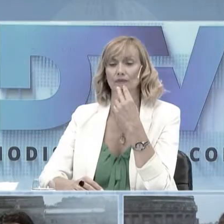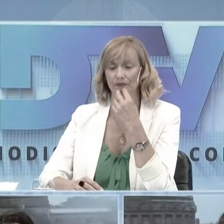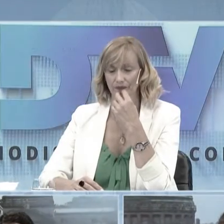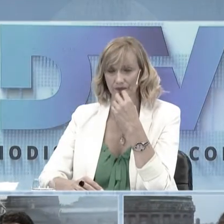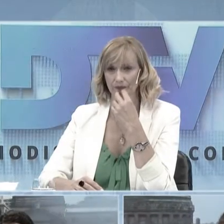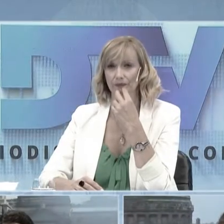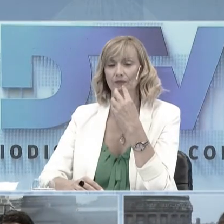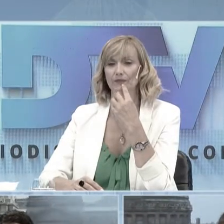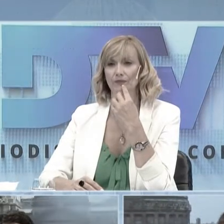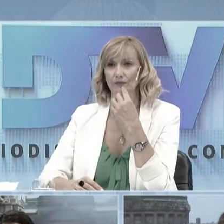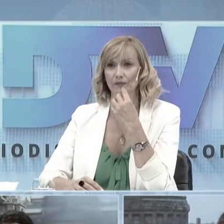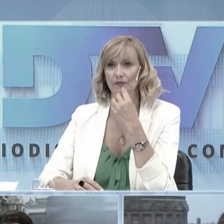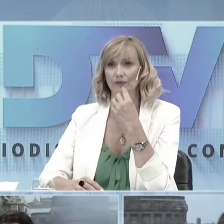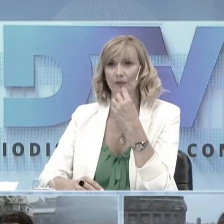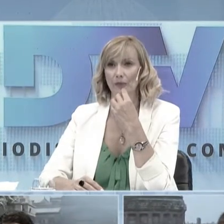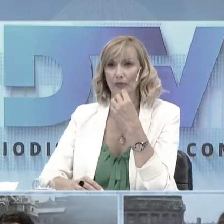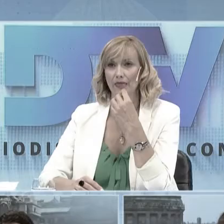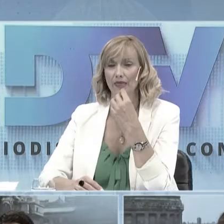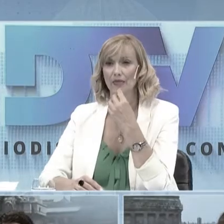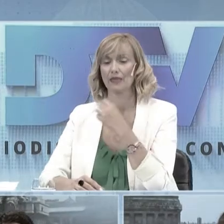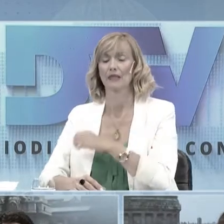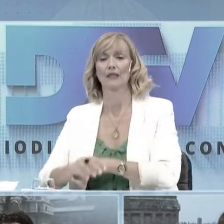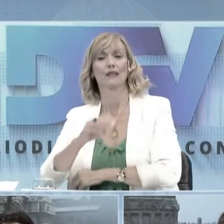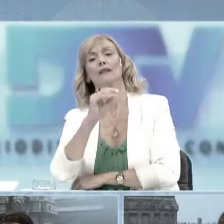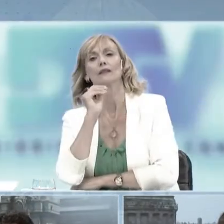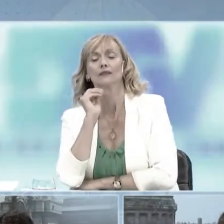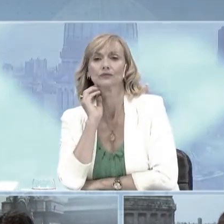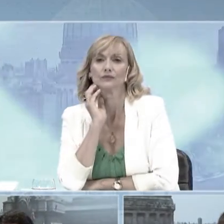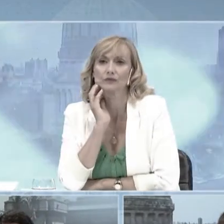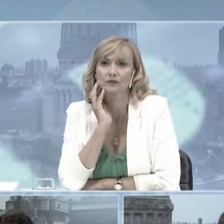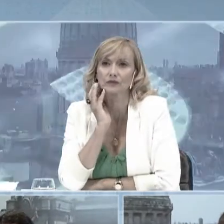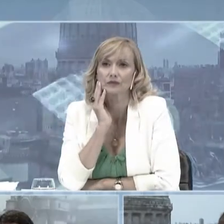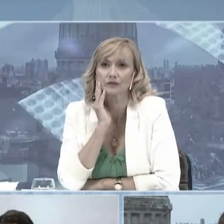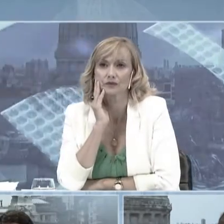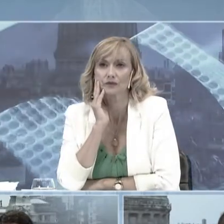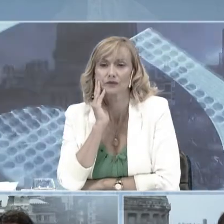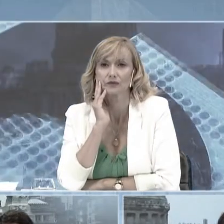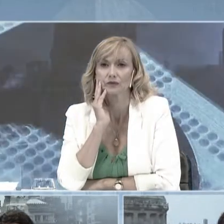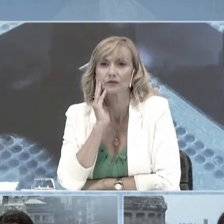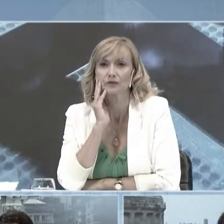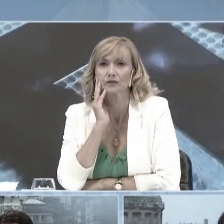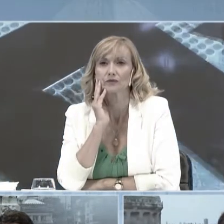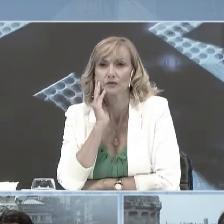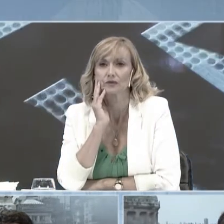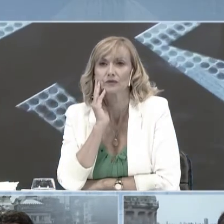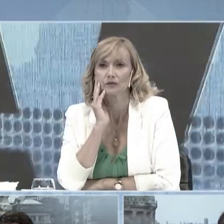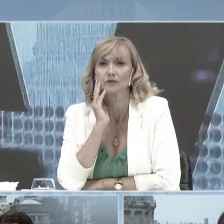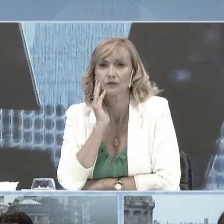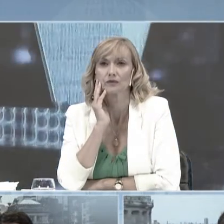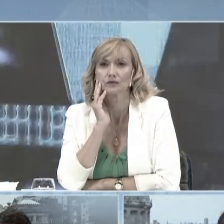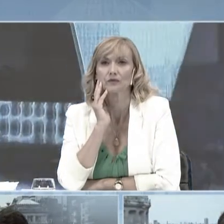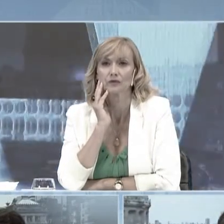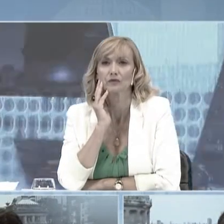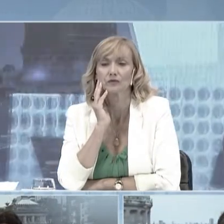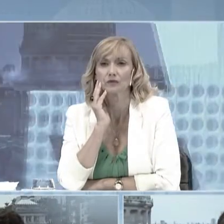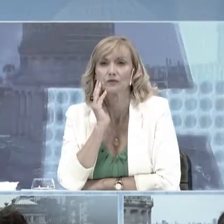Digamos, el ahorro, el autoabastecimiento nos va a permitir ahorrarnos alrededor de $5.000 millones, pensando en el año que viene y